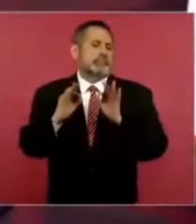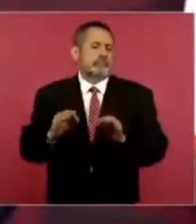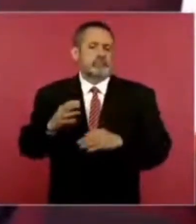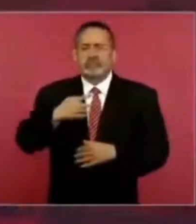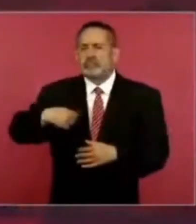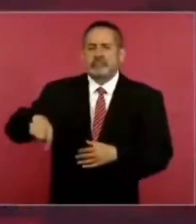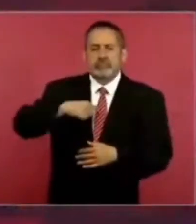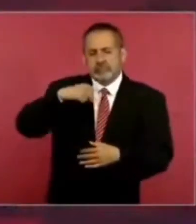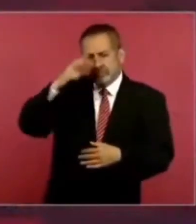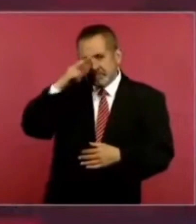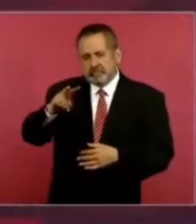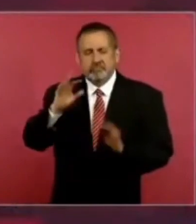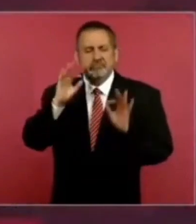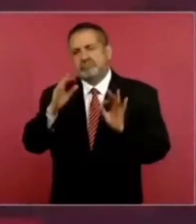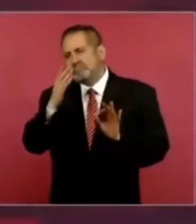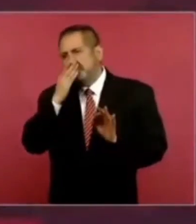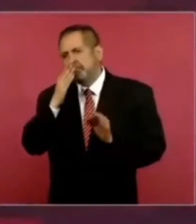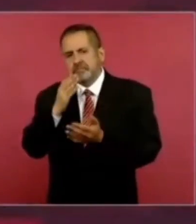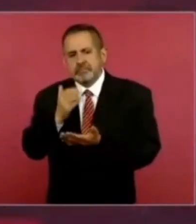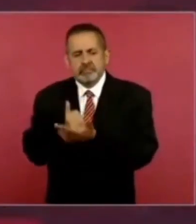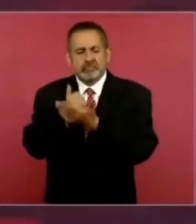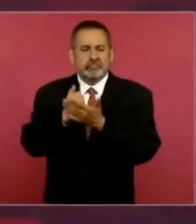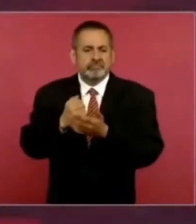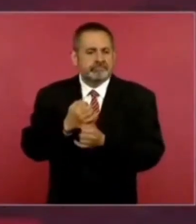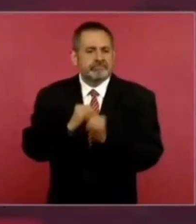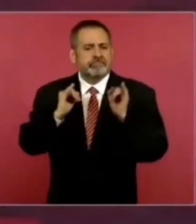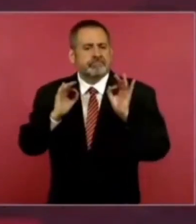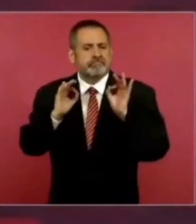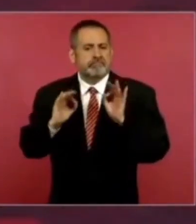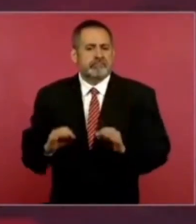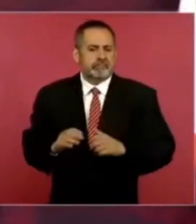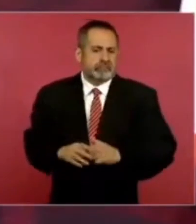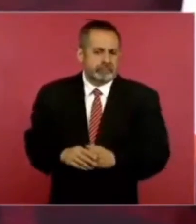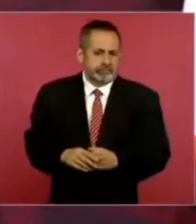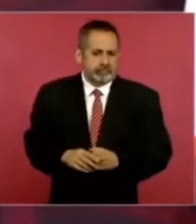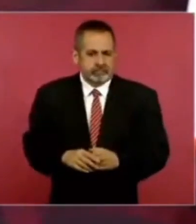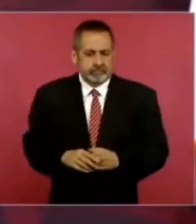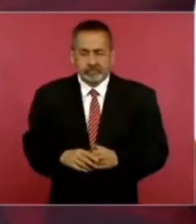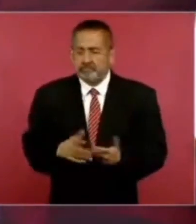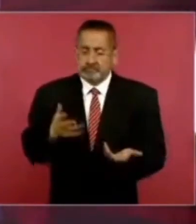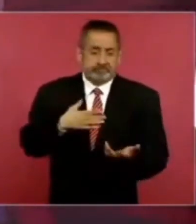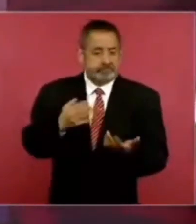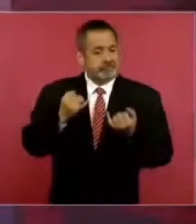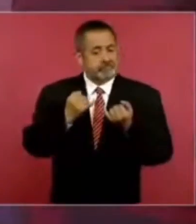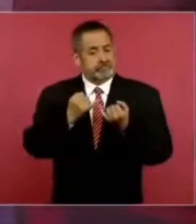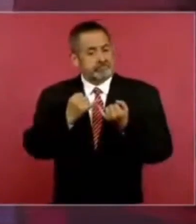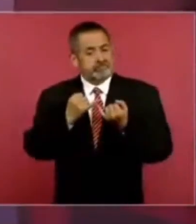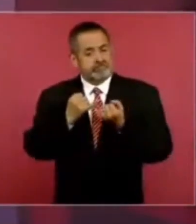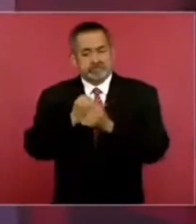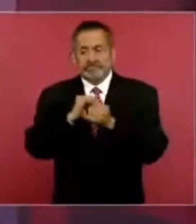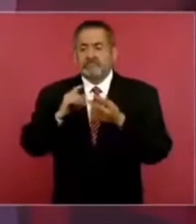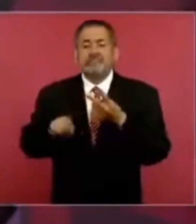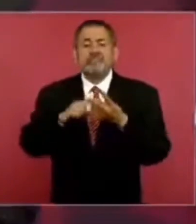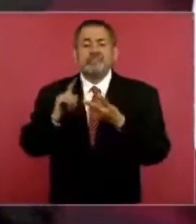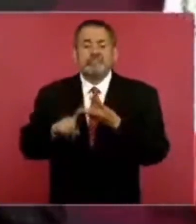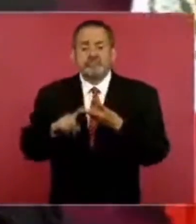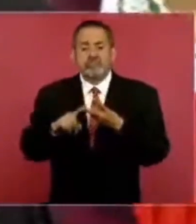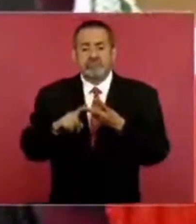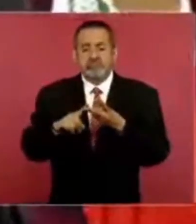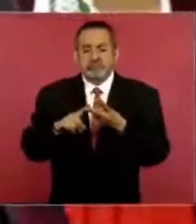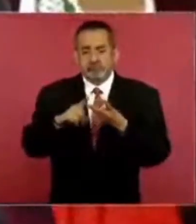los mexicanos? Independencia. Independencia, precios.